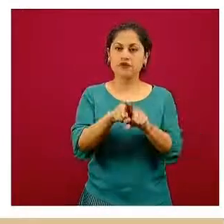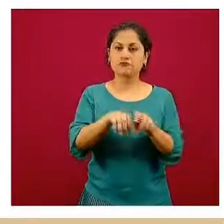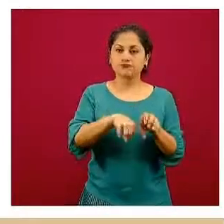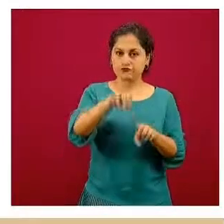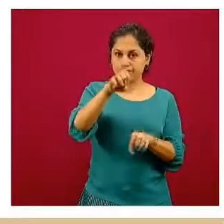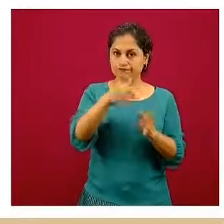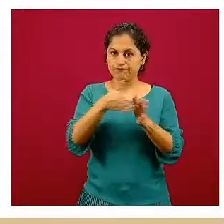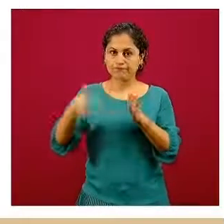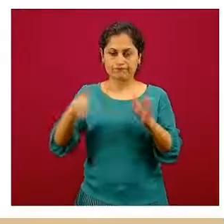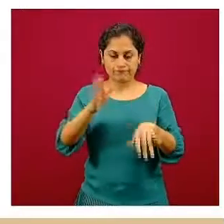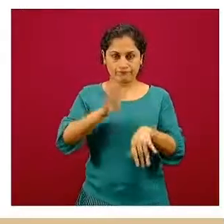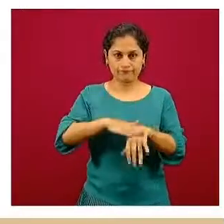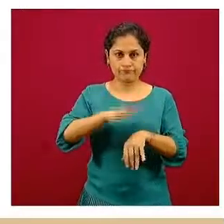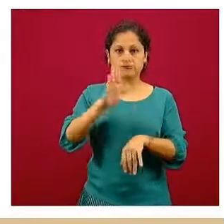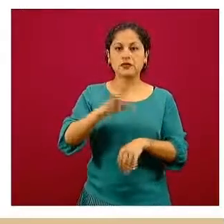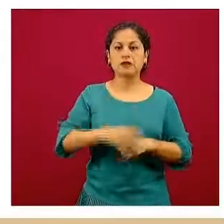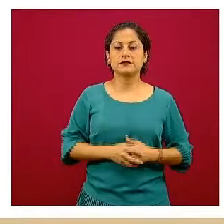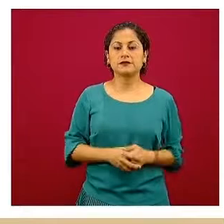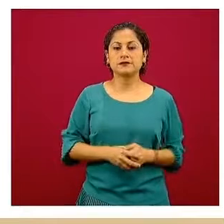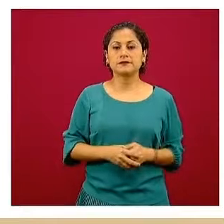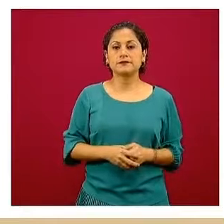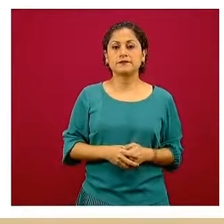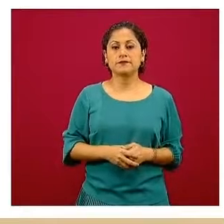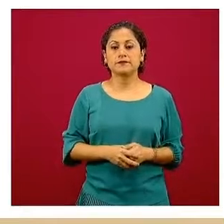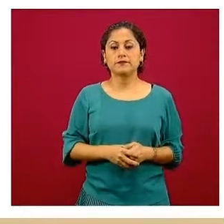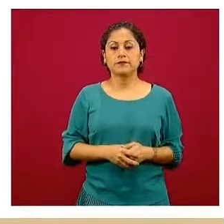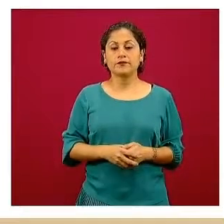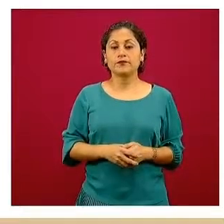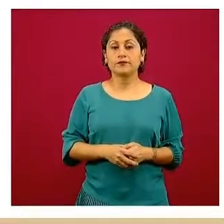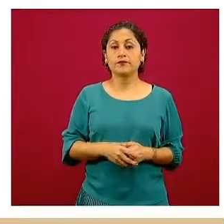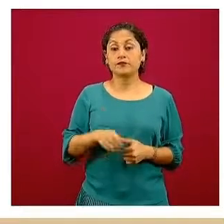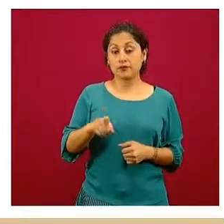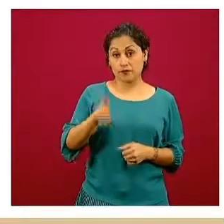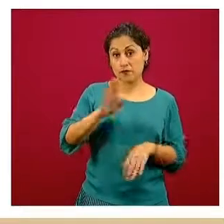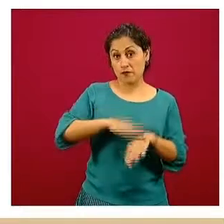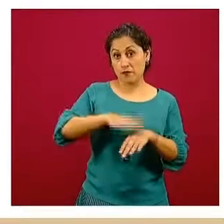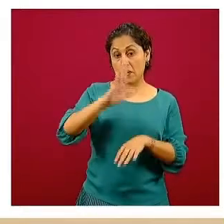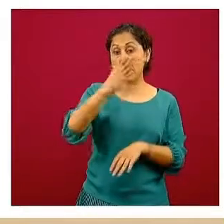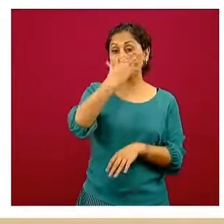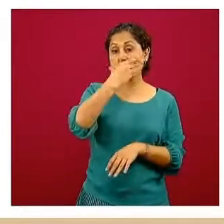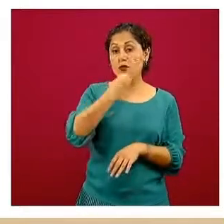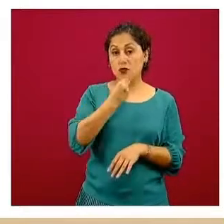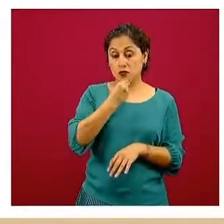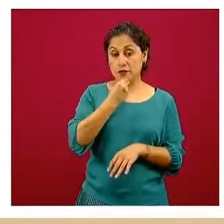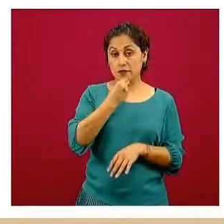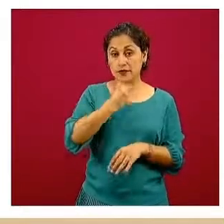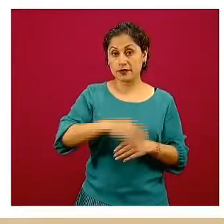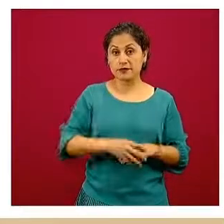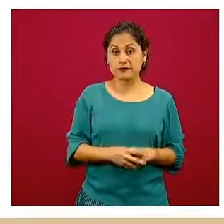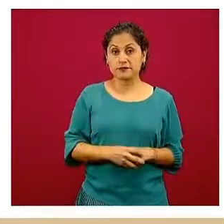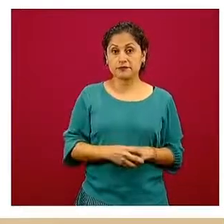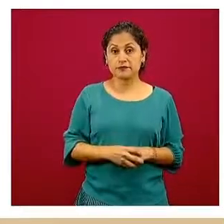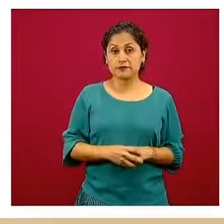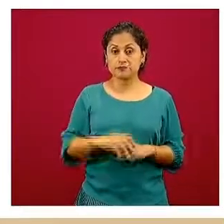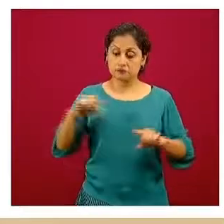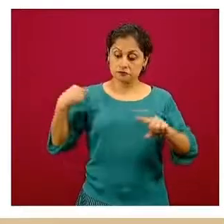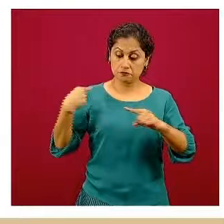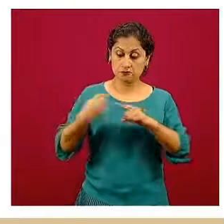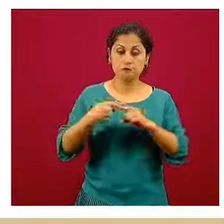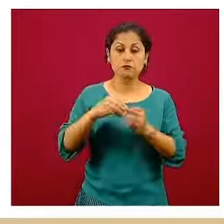mayor afectación en casos confirmados al sexo de hombres, en donde hoy al corte tiene